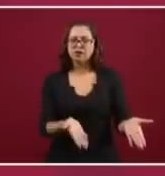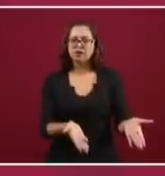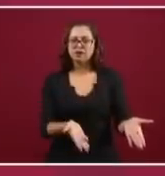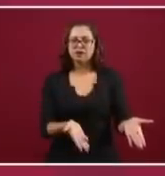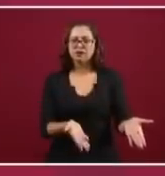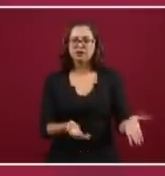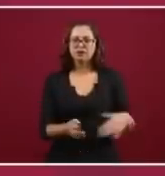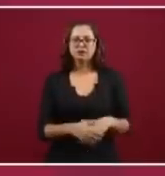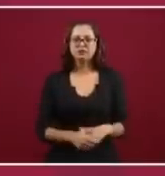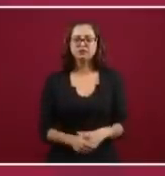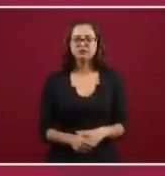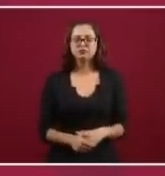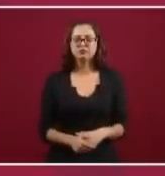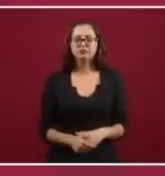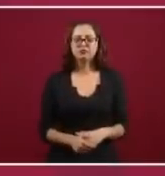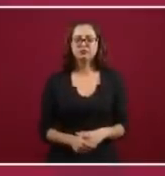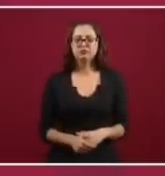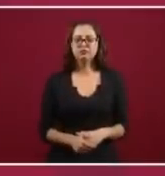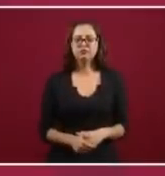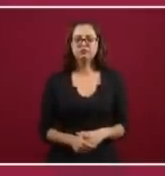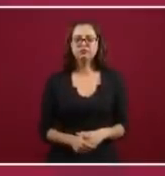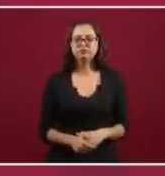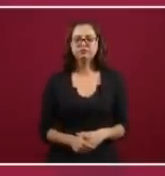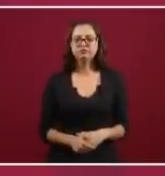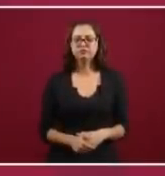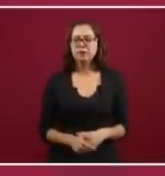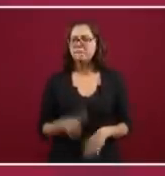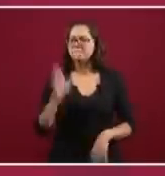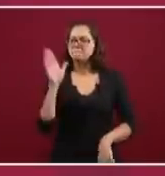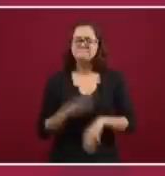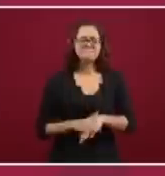Cuando hubieron más muertos